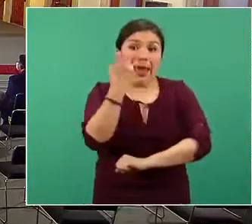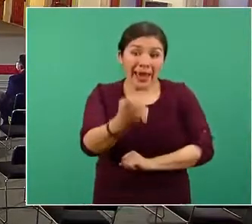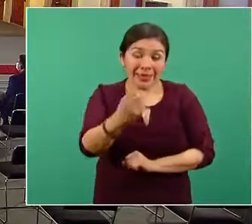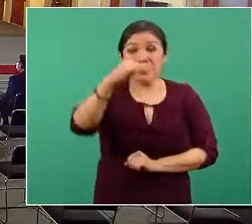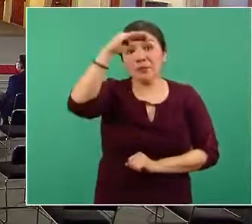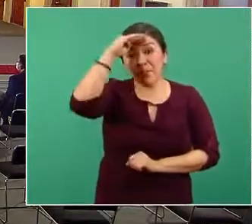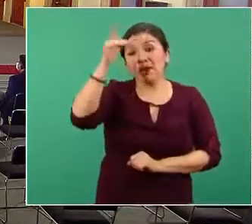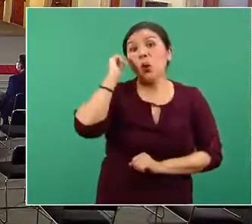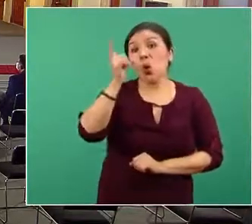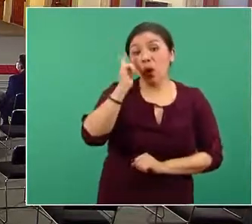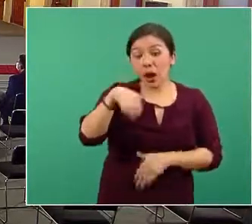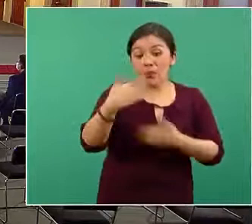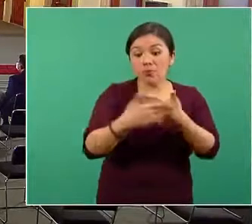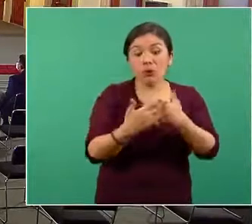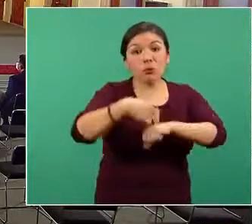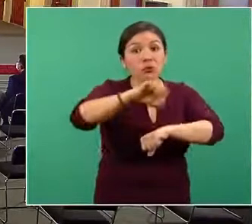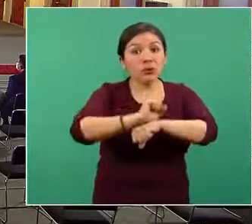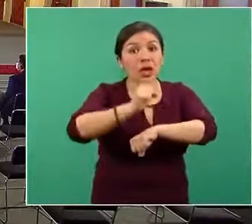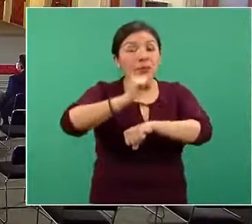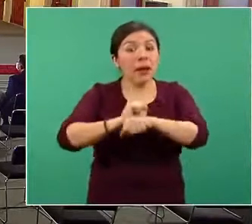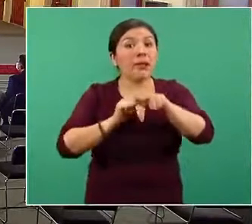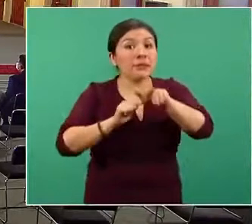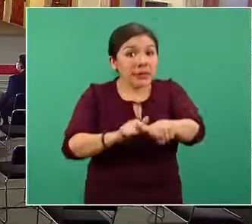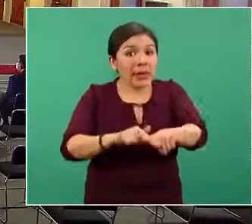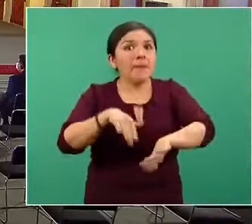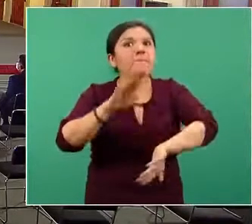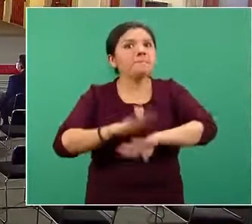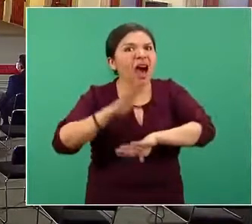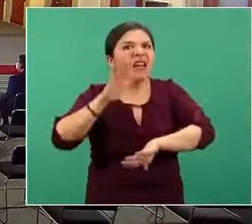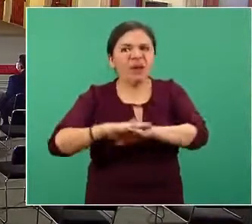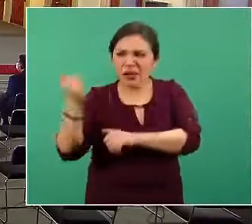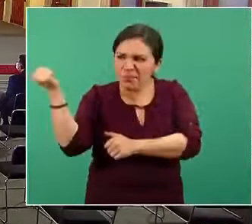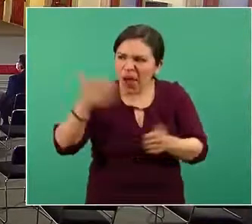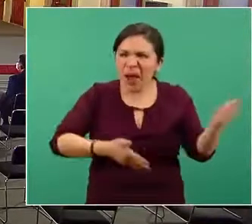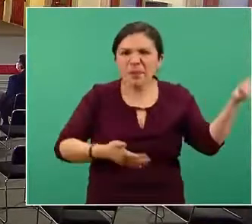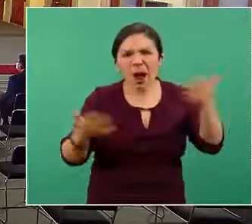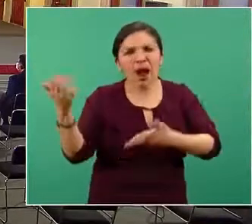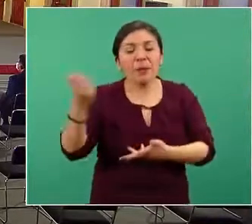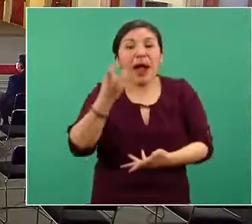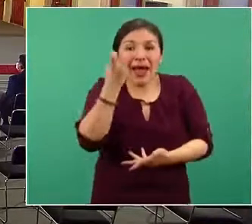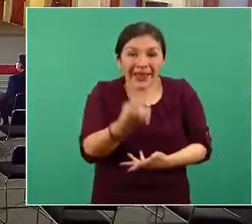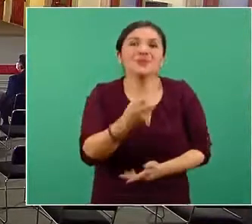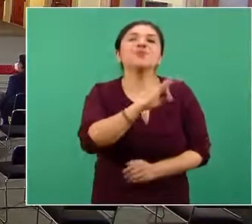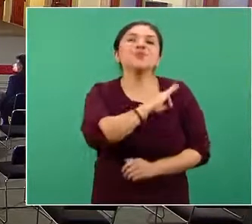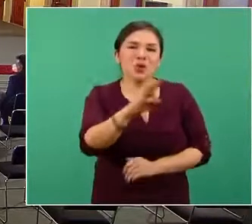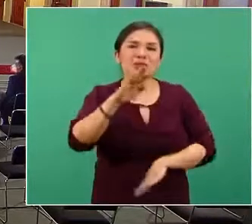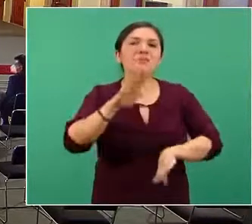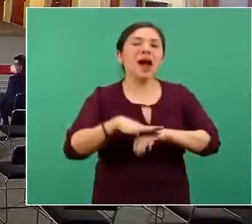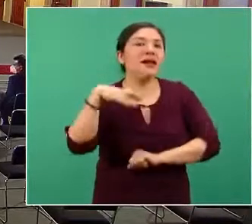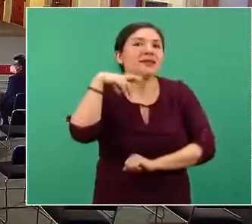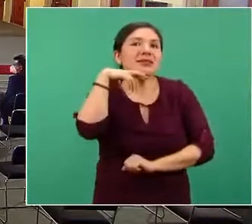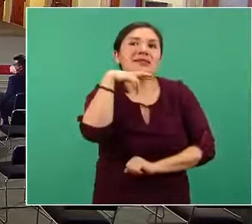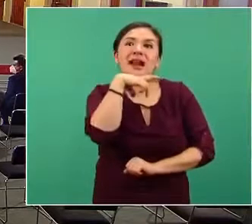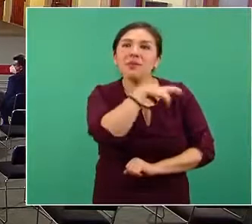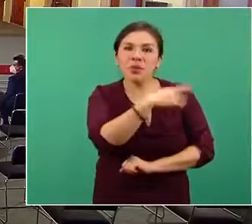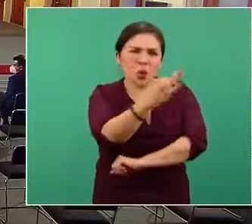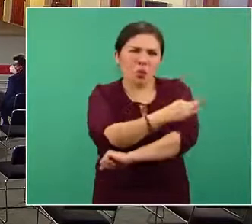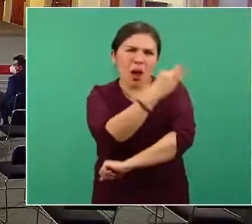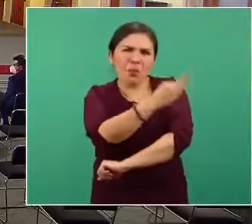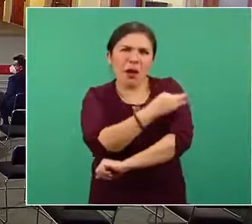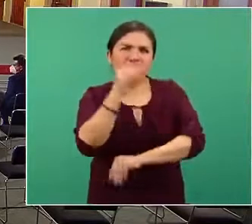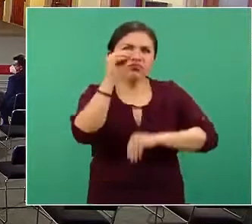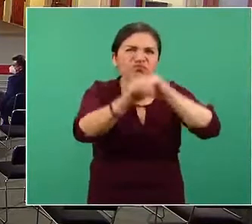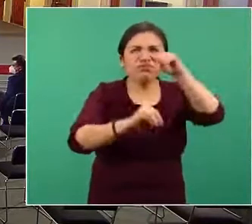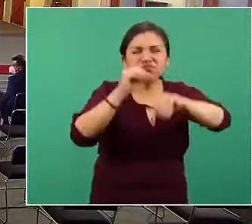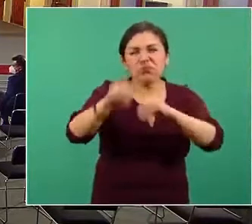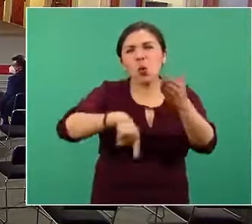que precisamente en siguientes semanas no solo continúe, sino se incremente en número, lo cual va a permitir pues, avanzar también de manera más